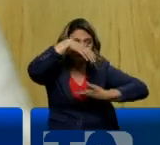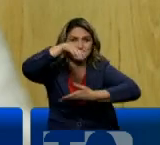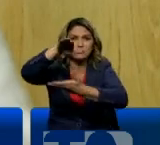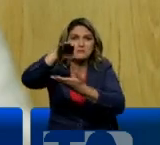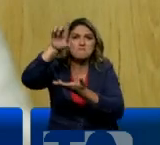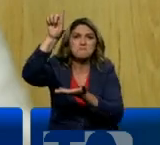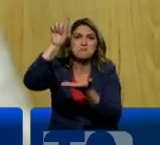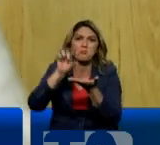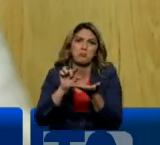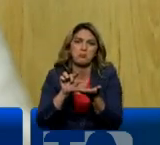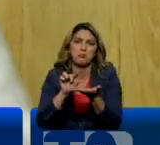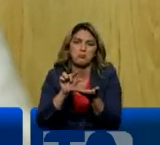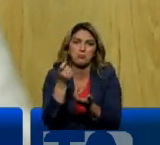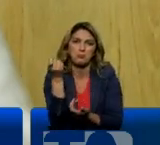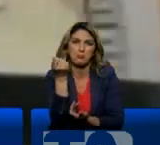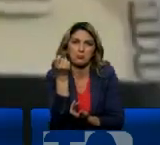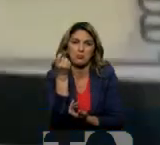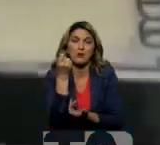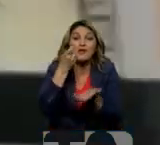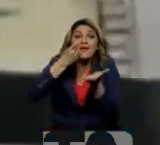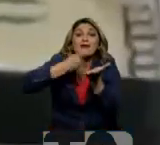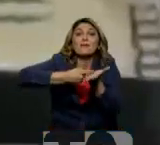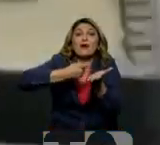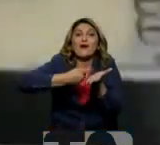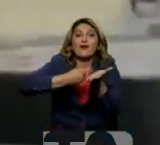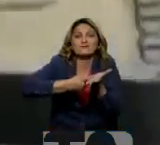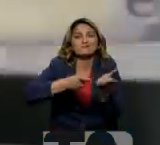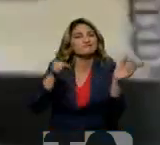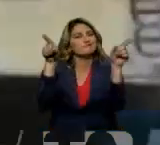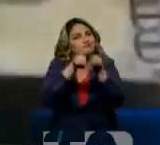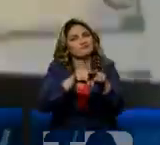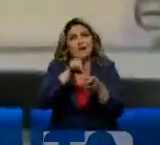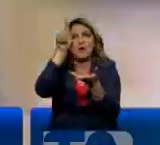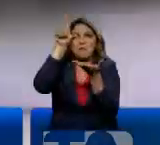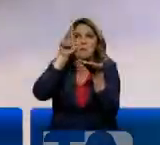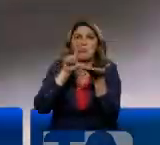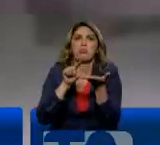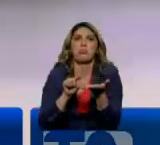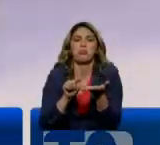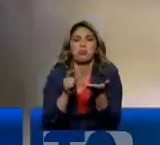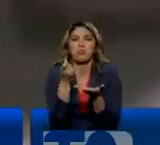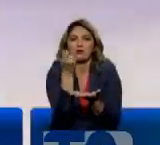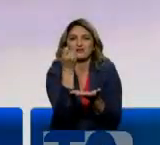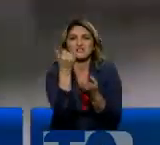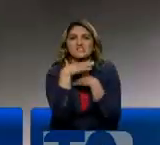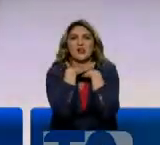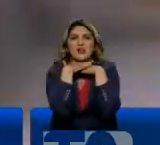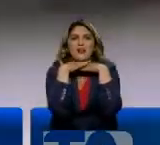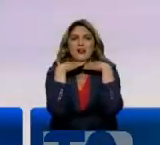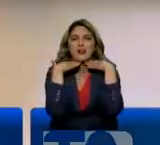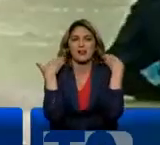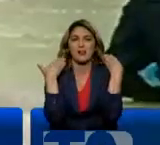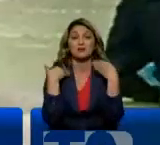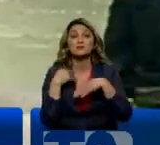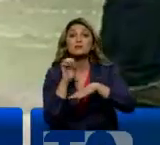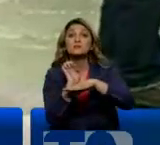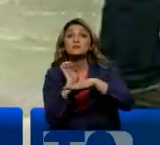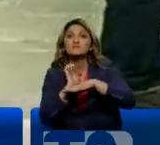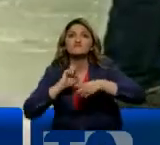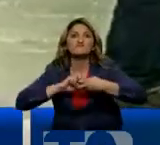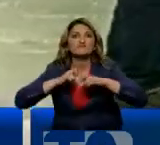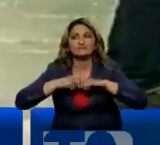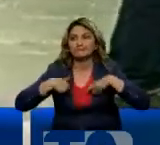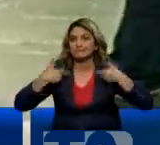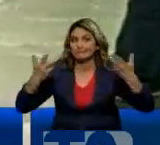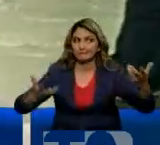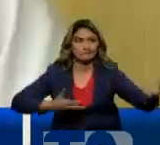exportaciones, principalmente el camarón. Un riesgo país alto no solo dificulta las posibilidades de financiamiento al gobierno, atañe también